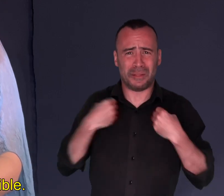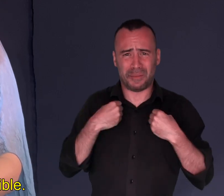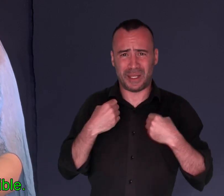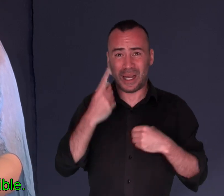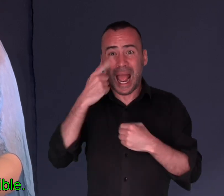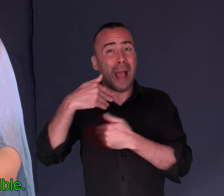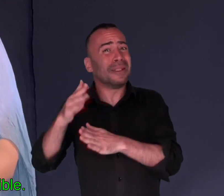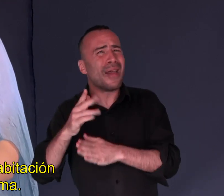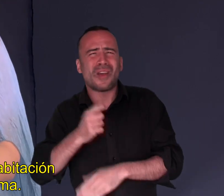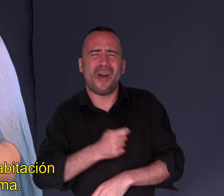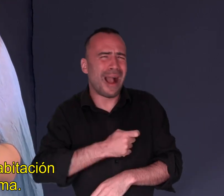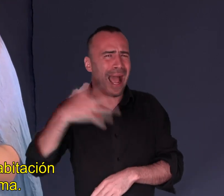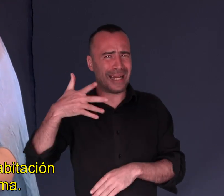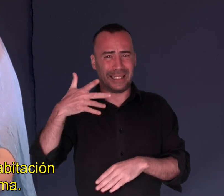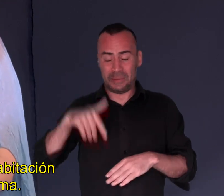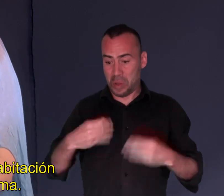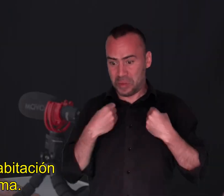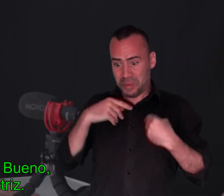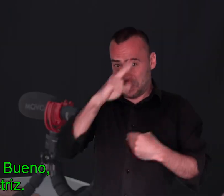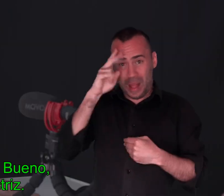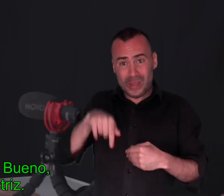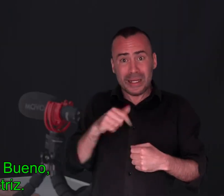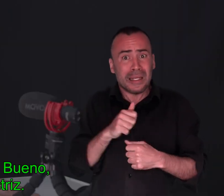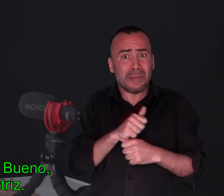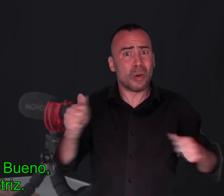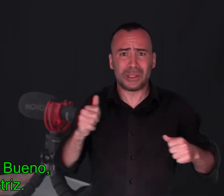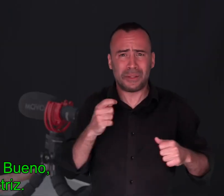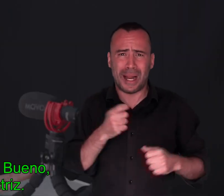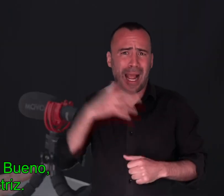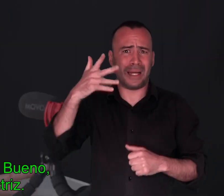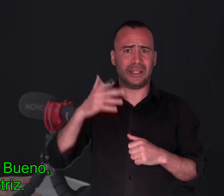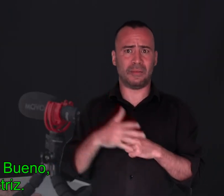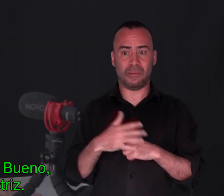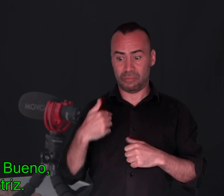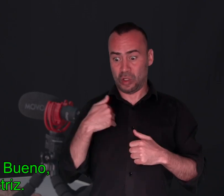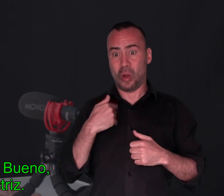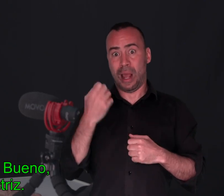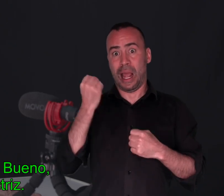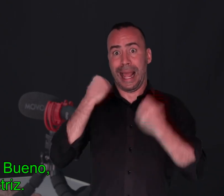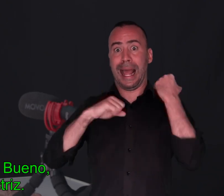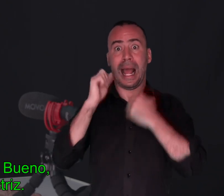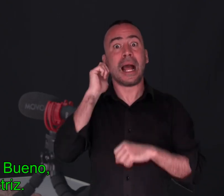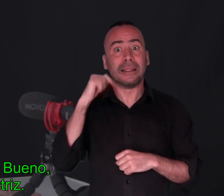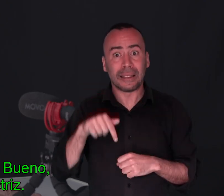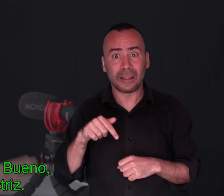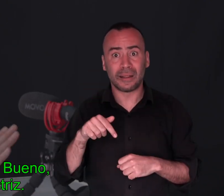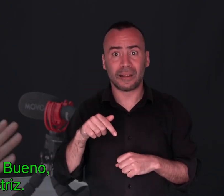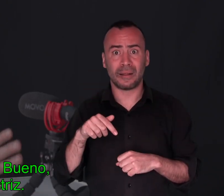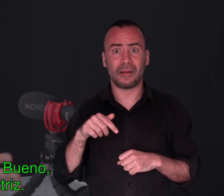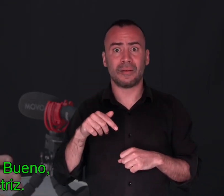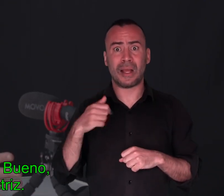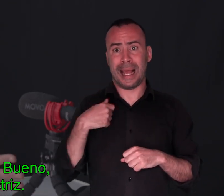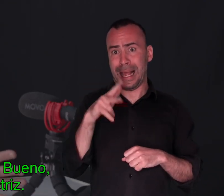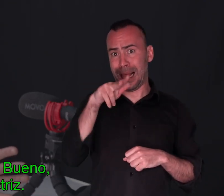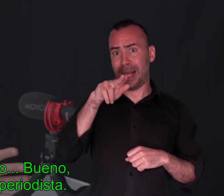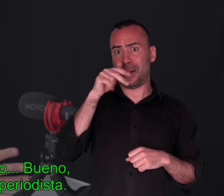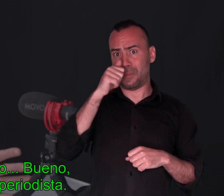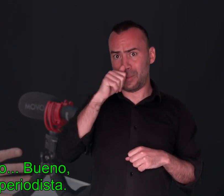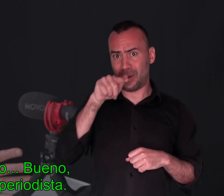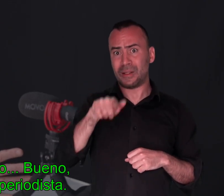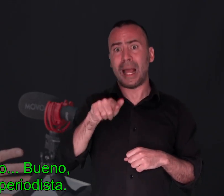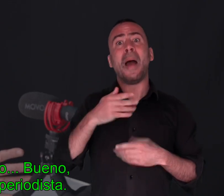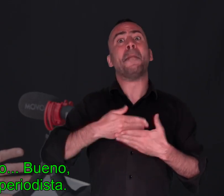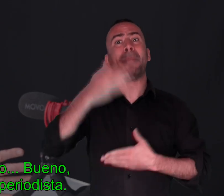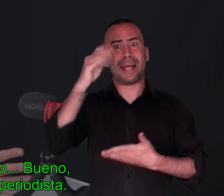es imposible es que una habitación es carísima Es imposible entonces s yo lo ve bueno Yo soy actriz